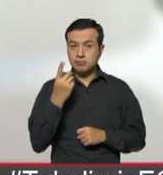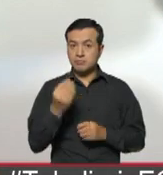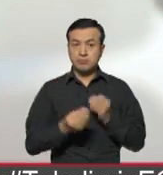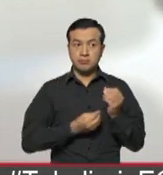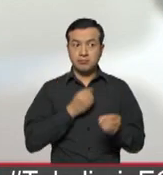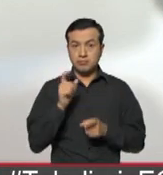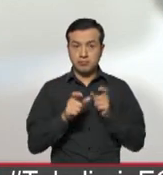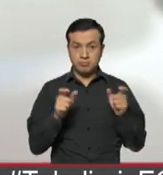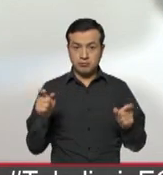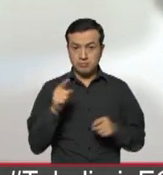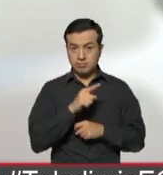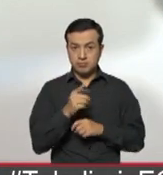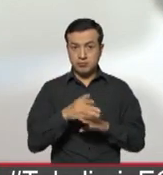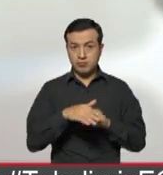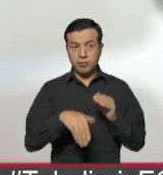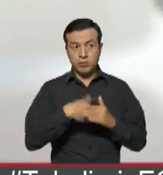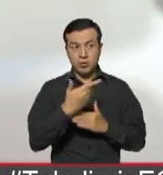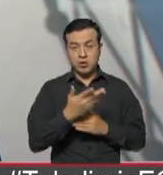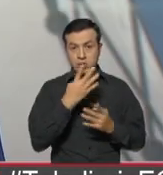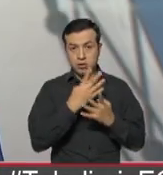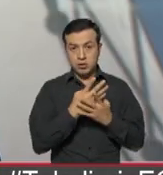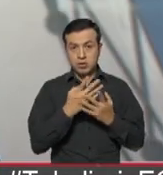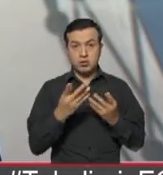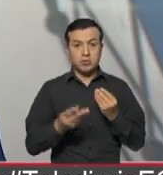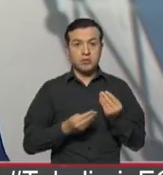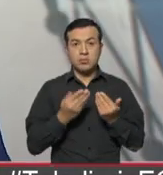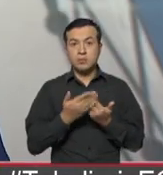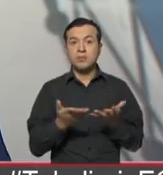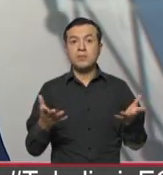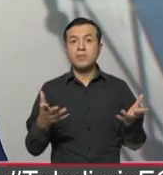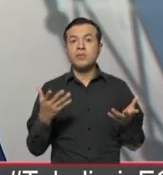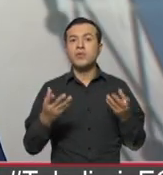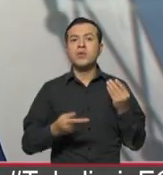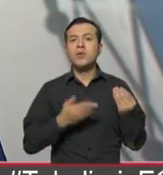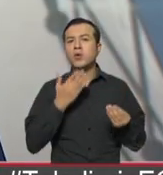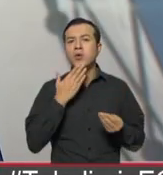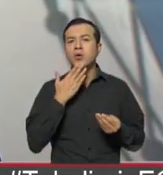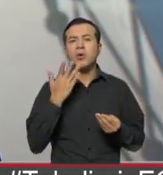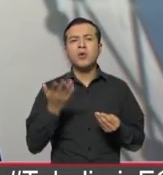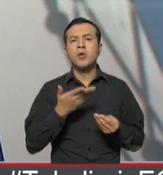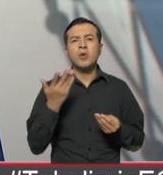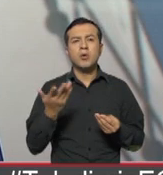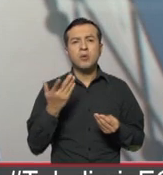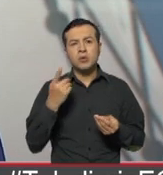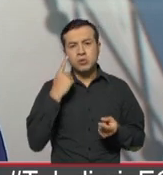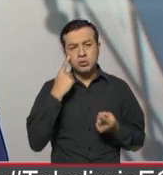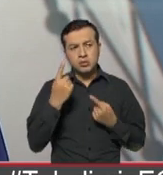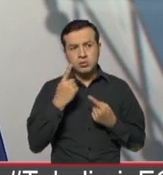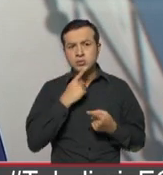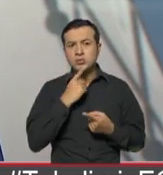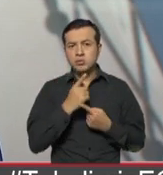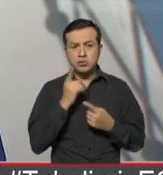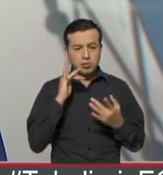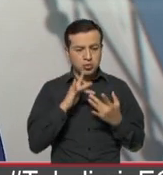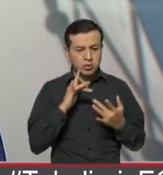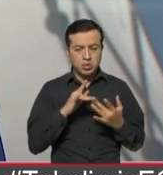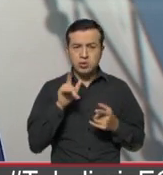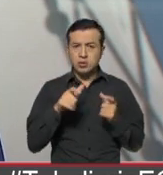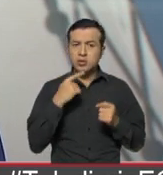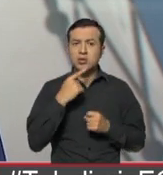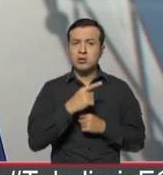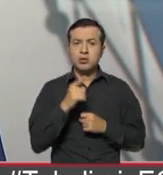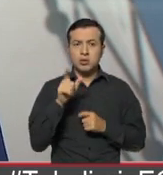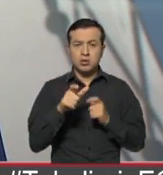con las personas que operan desde fuera de la cárcel, ¿no? ¿Qué se hace precisamente con estas bandas? ¿Cómo cortar este contacto que usted